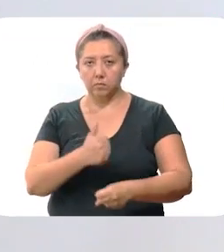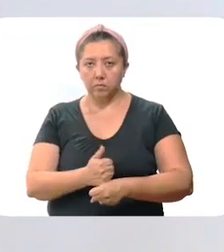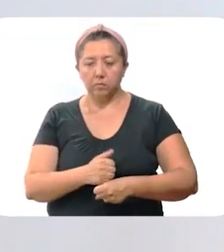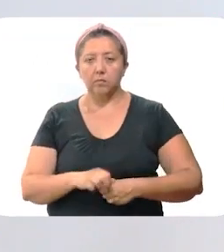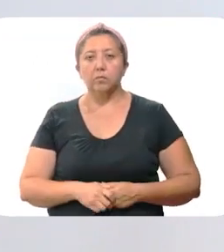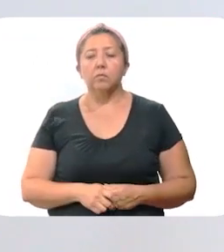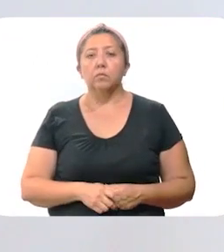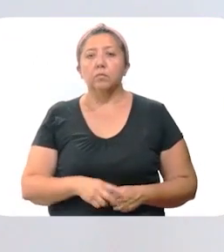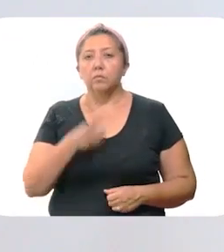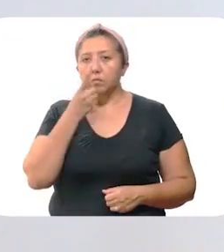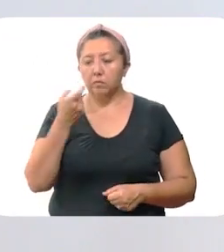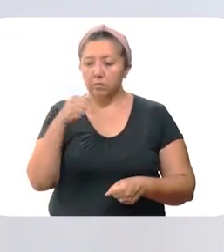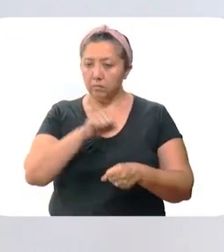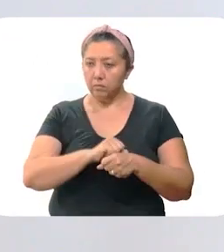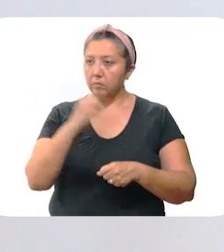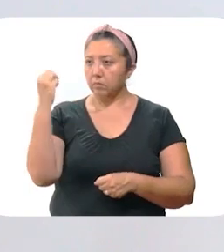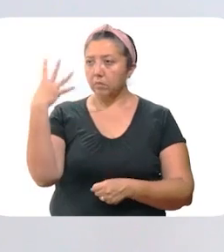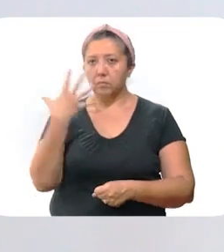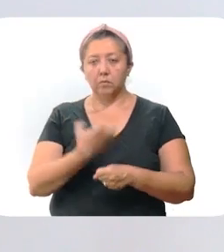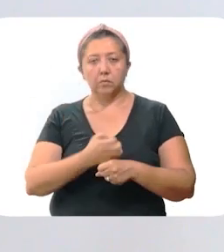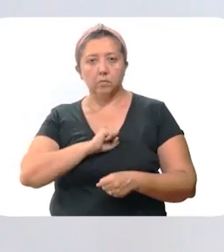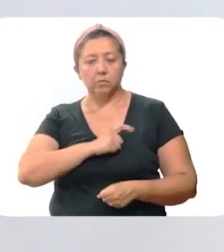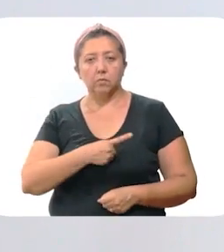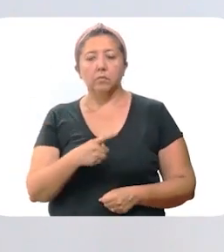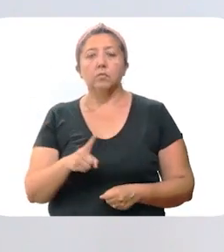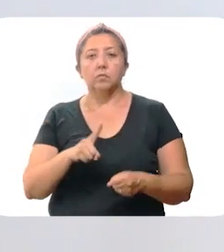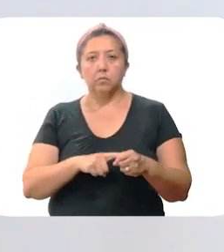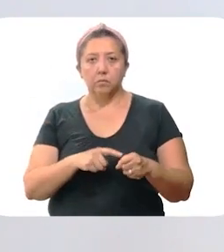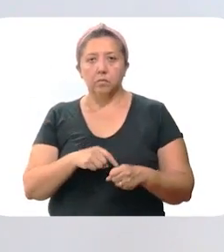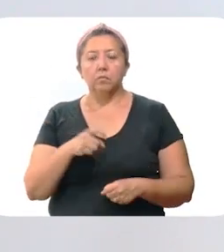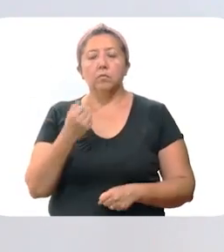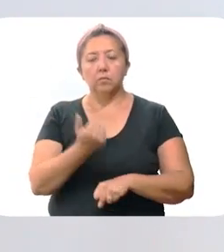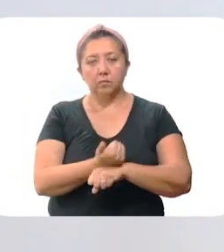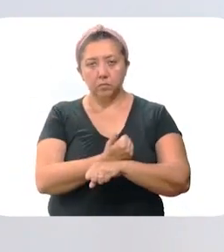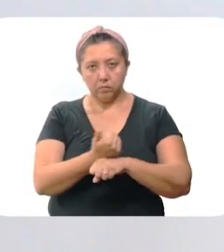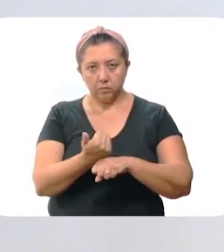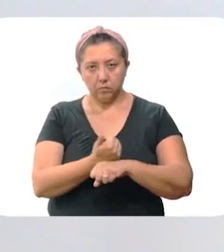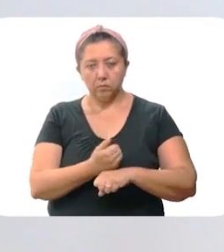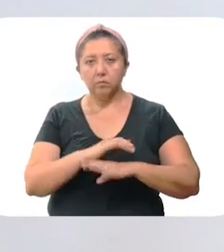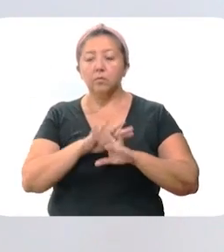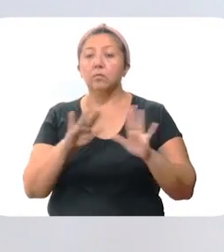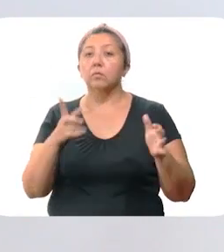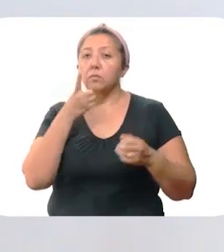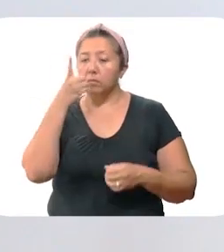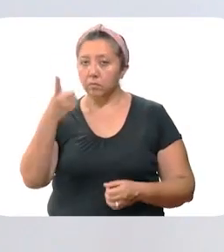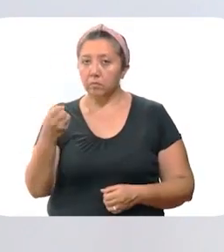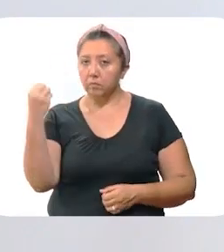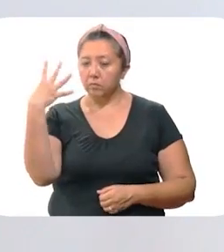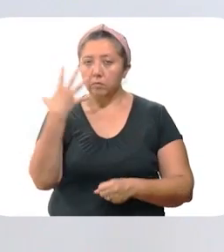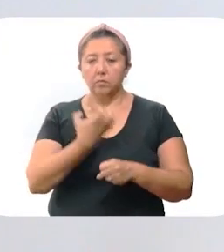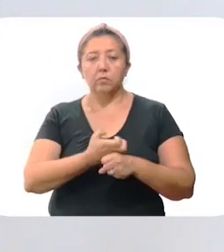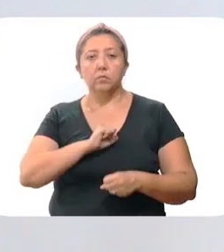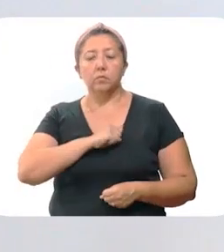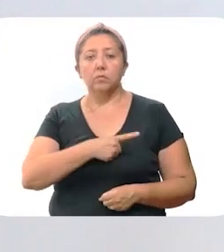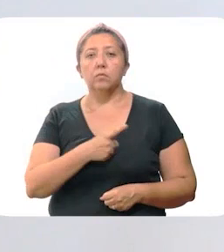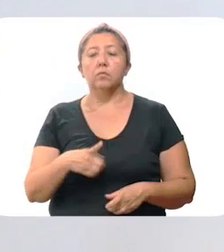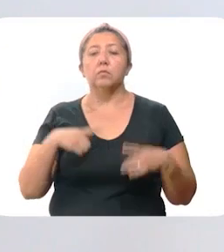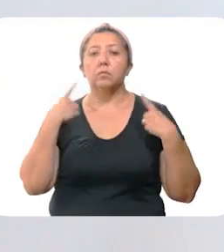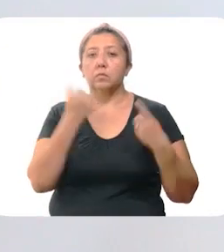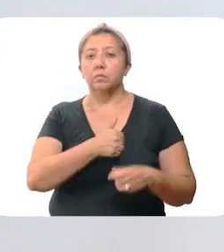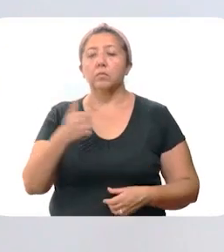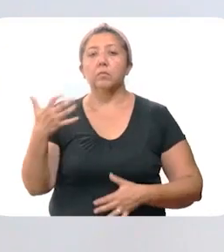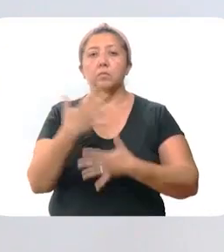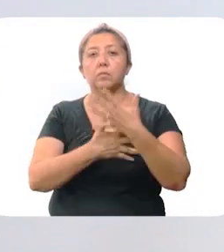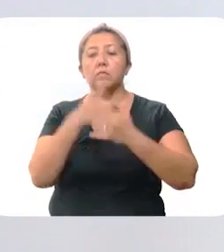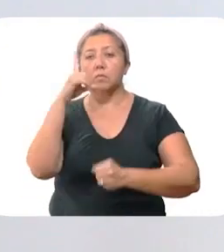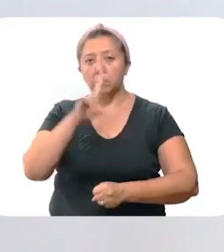años. Los indicadores semanales del Semáforo Estatal de Salud marcan color amarillo. Como se ha informado, el Semáforo Estatal de Salud se va a dar a conocer